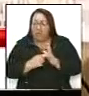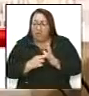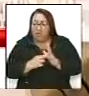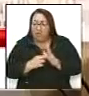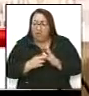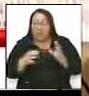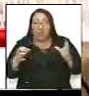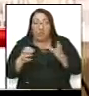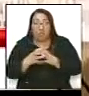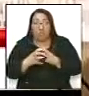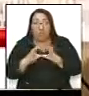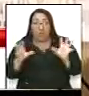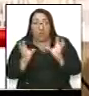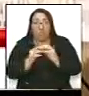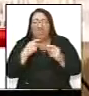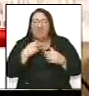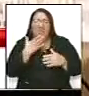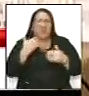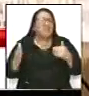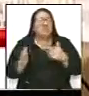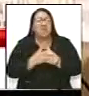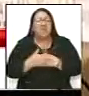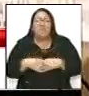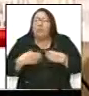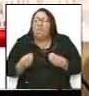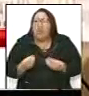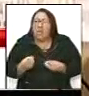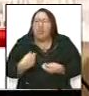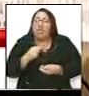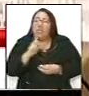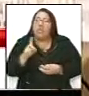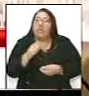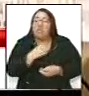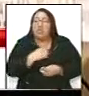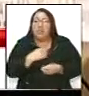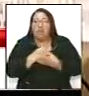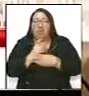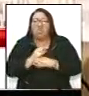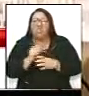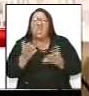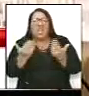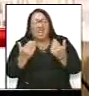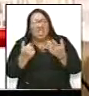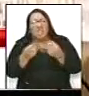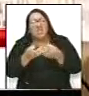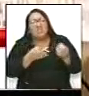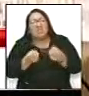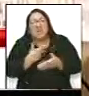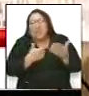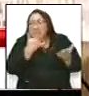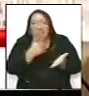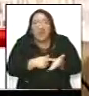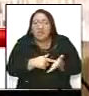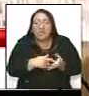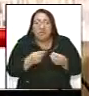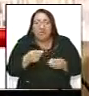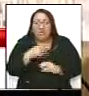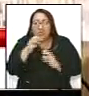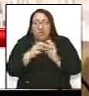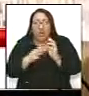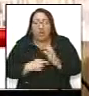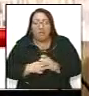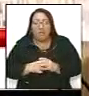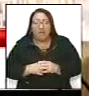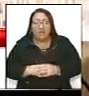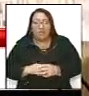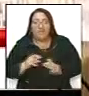debería, dicen algunos, cerrarse. Pero nosotros hemos pedido al Ministerio de Educación que nos haga una evaluación de este programa de jornada